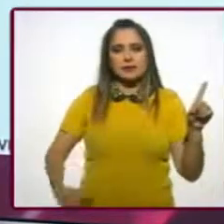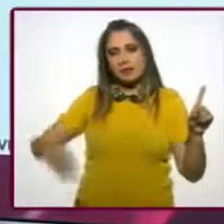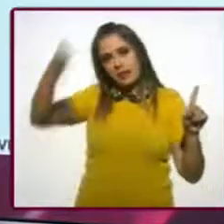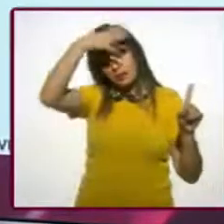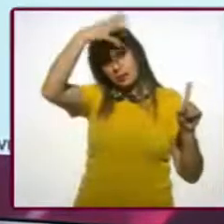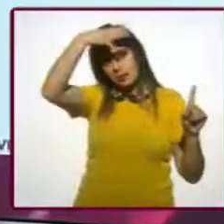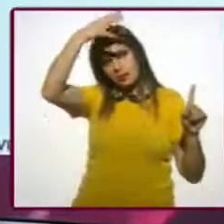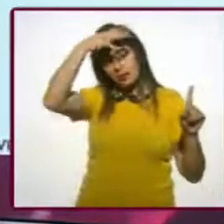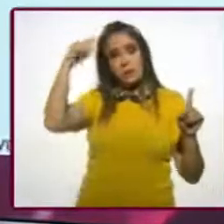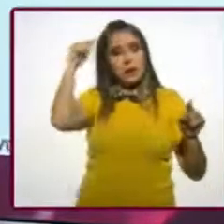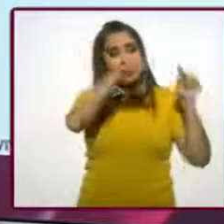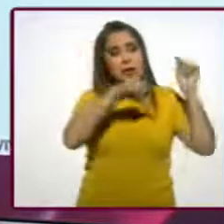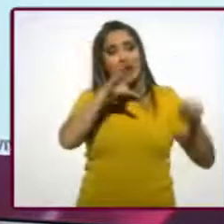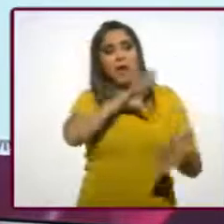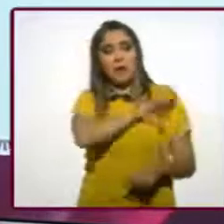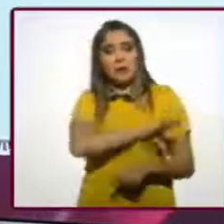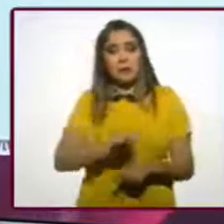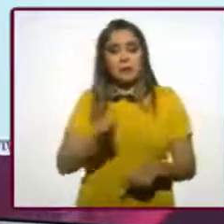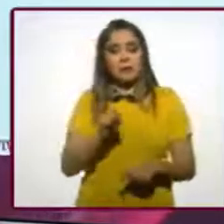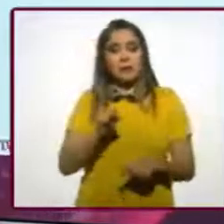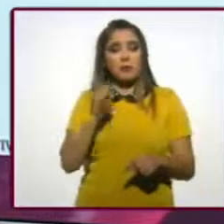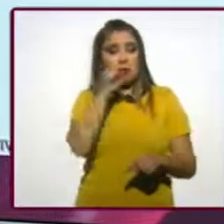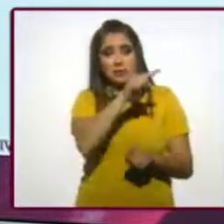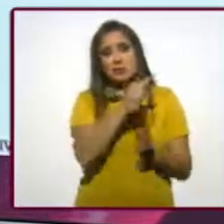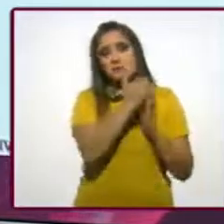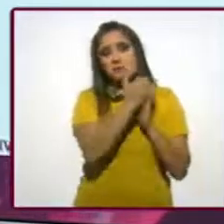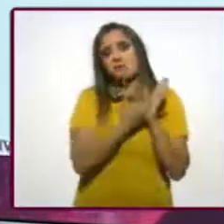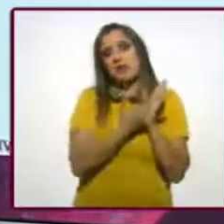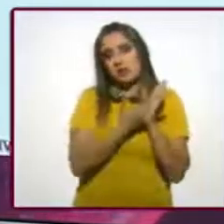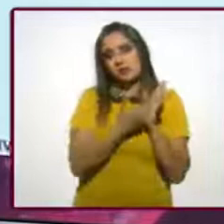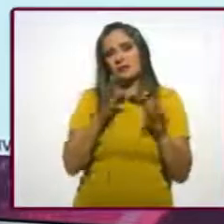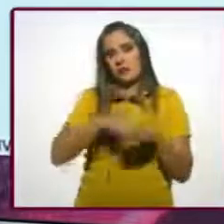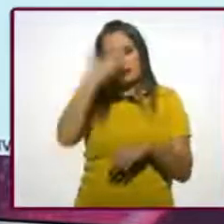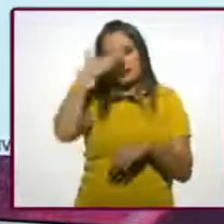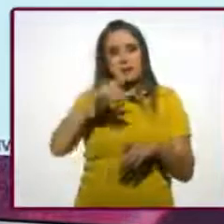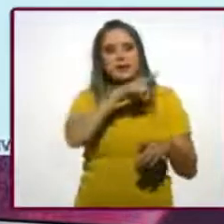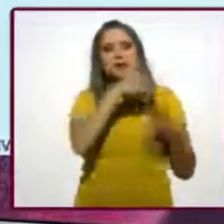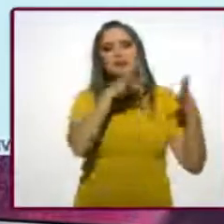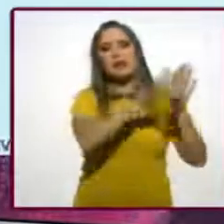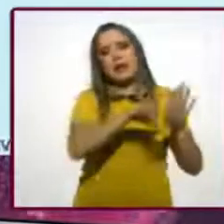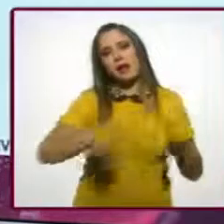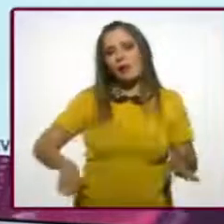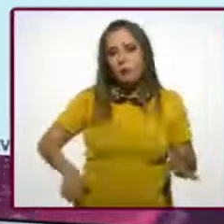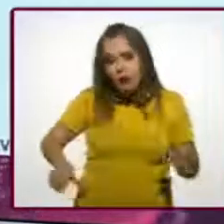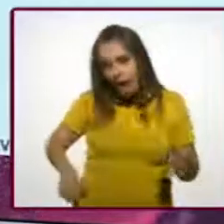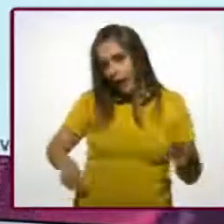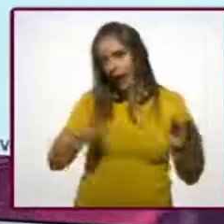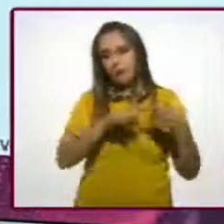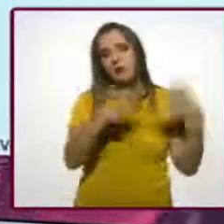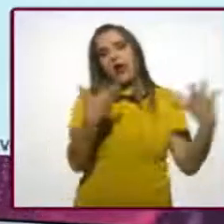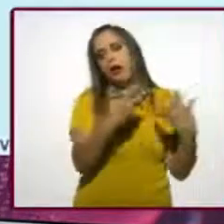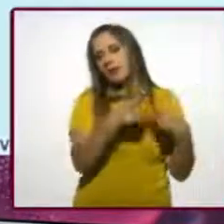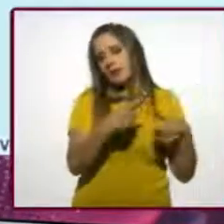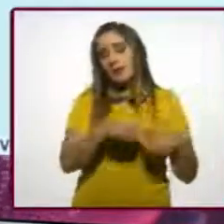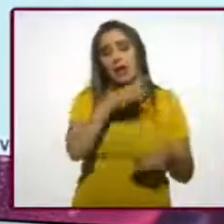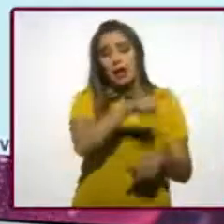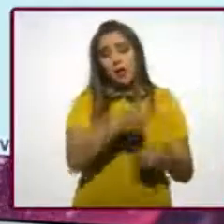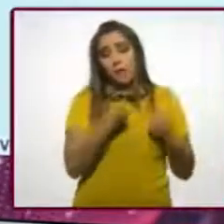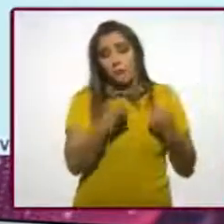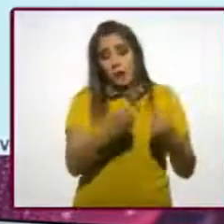sabemos que sus números de aprobación van a la baja, no solamente porque cerró el gobierno, sino porque está perdiendo intensidad.